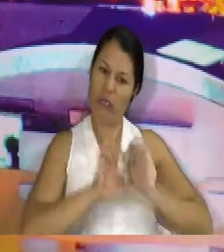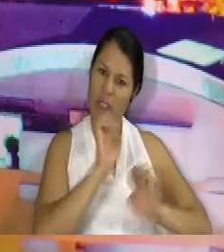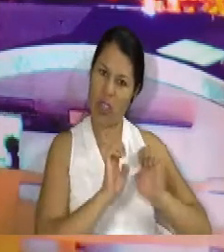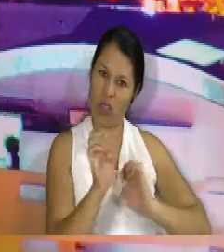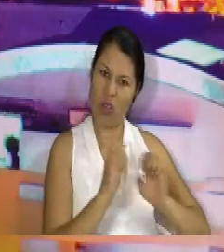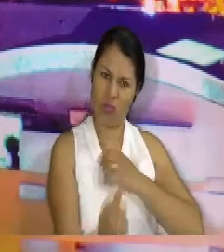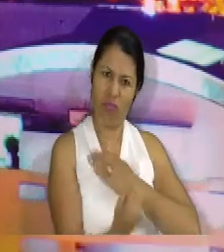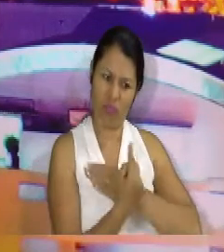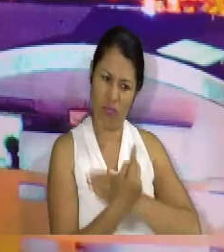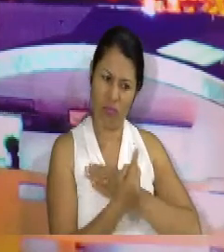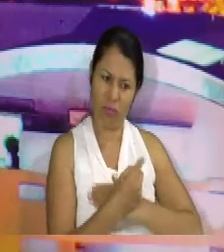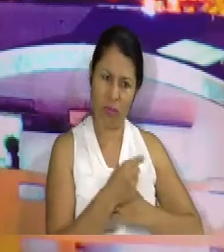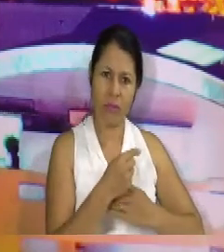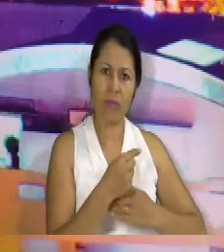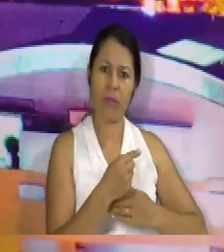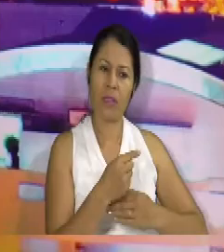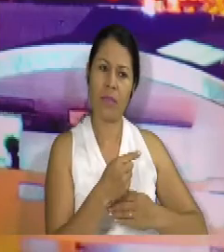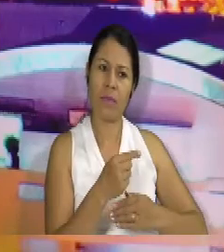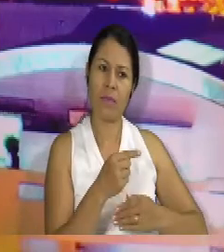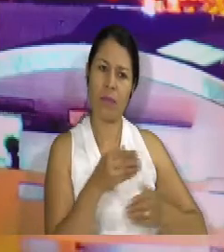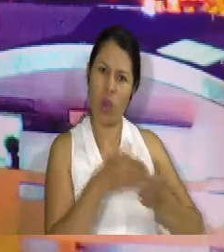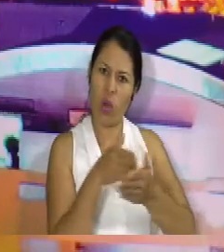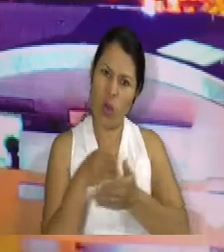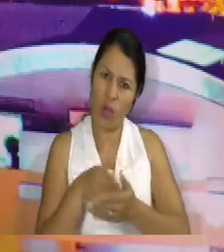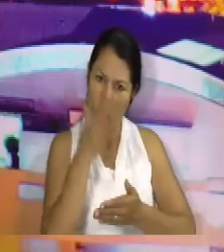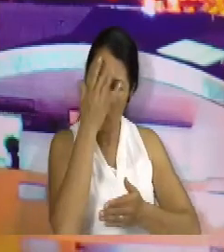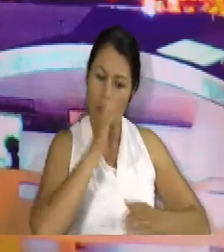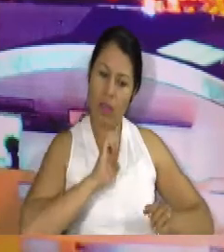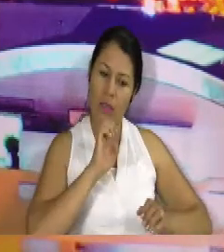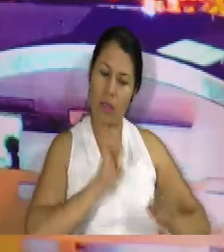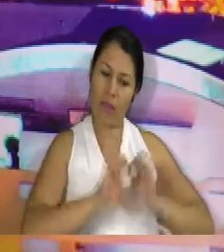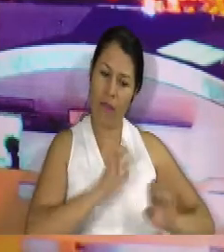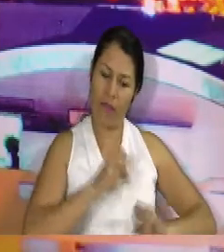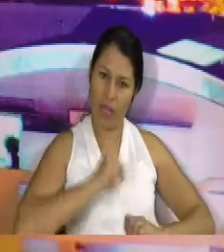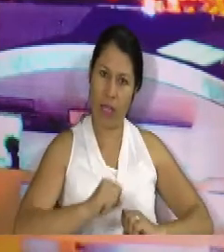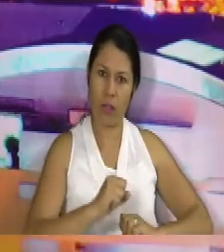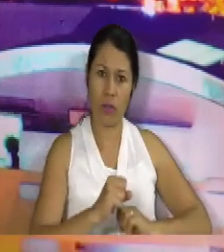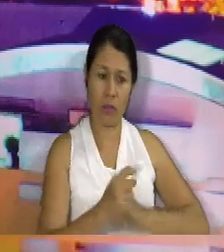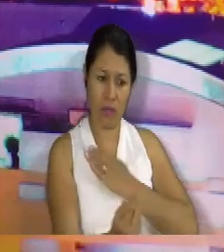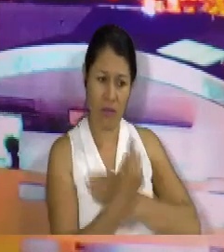humanos. Acúsenme de ser comunista por defender un ideal.